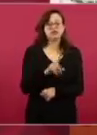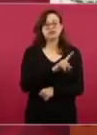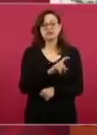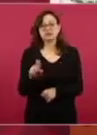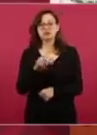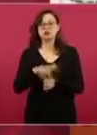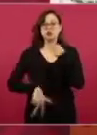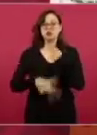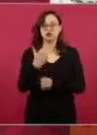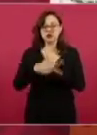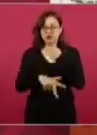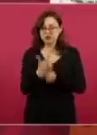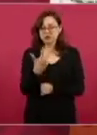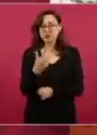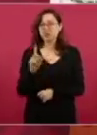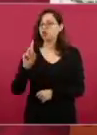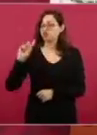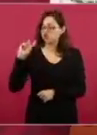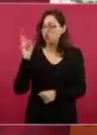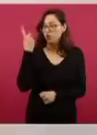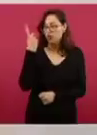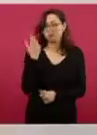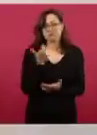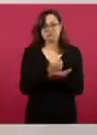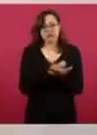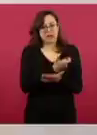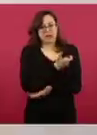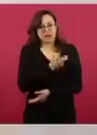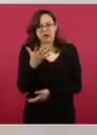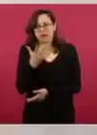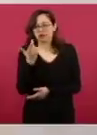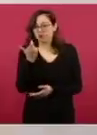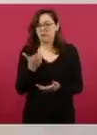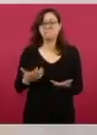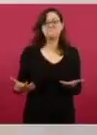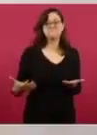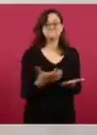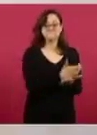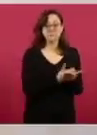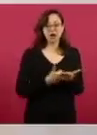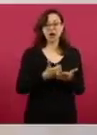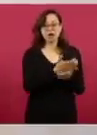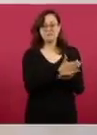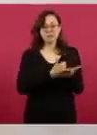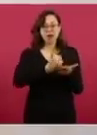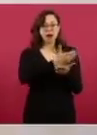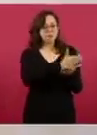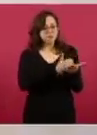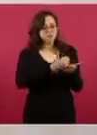porque el precio está alto, esos excedentes nos permiten